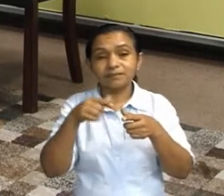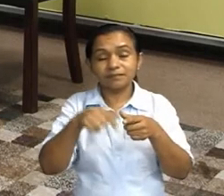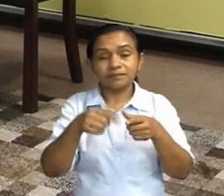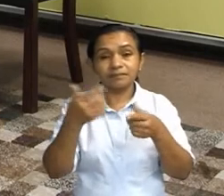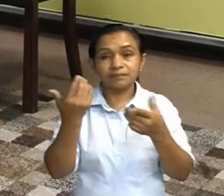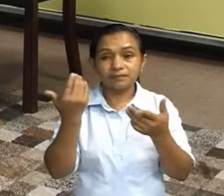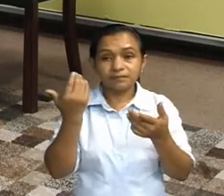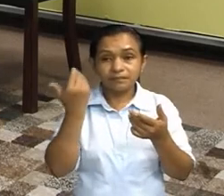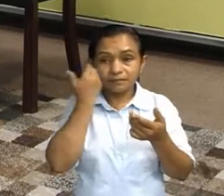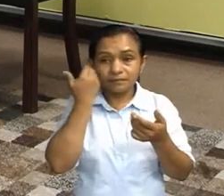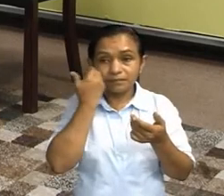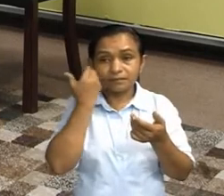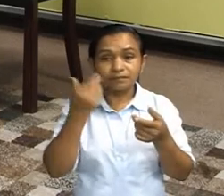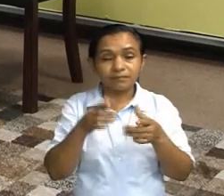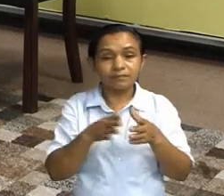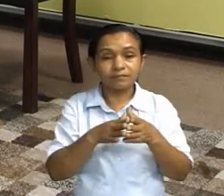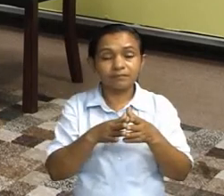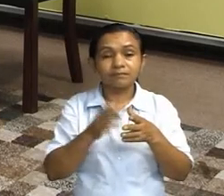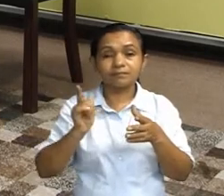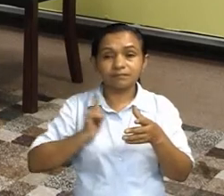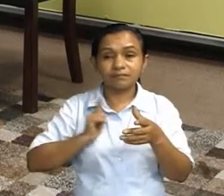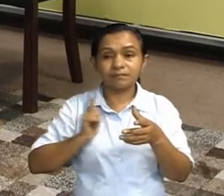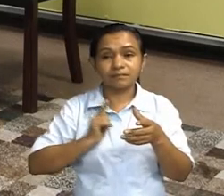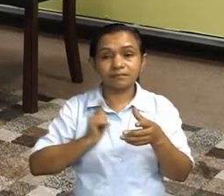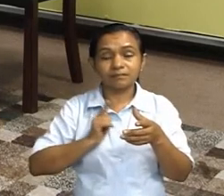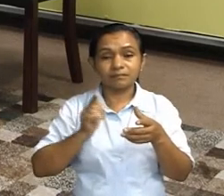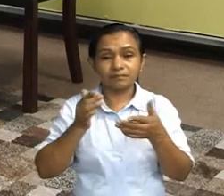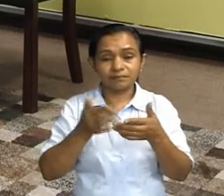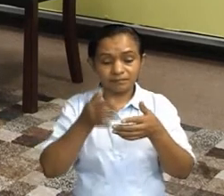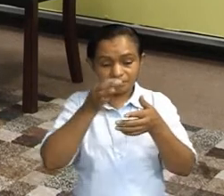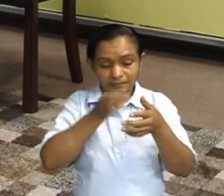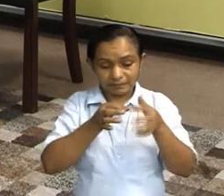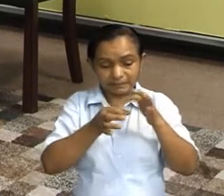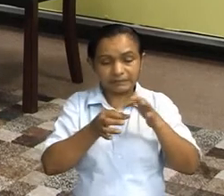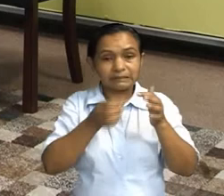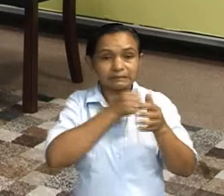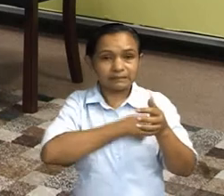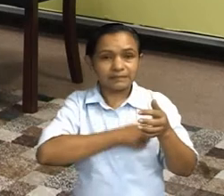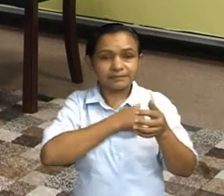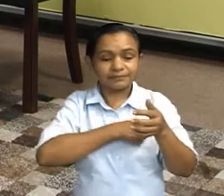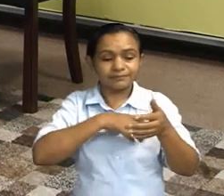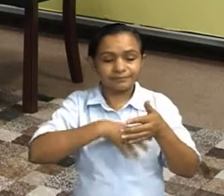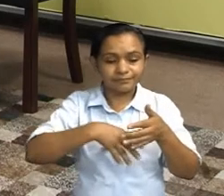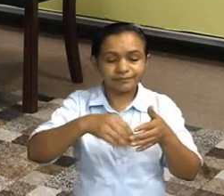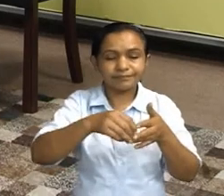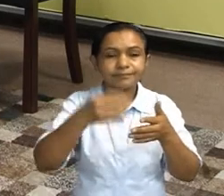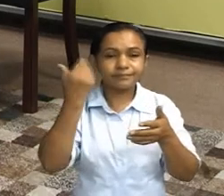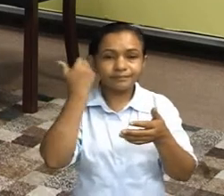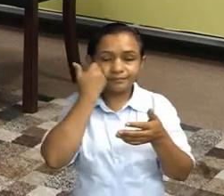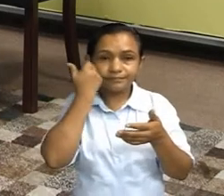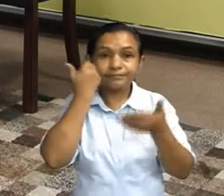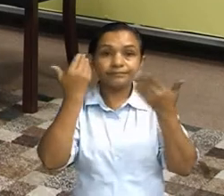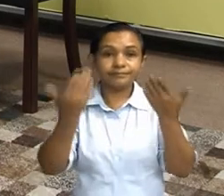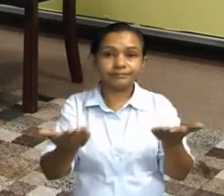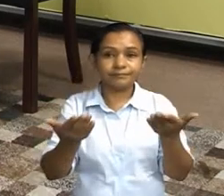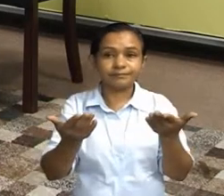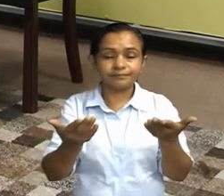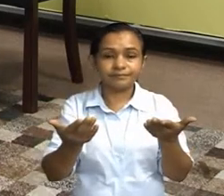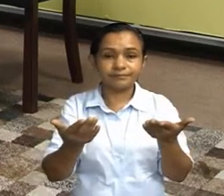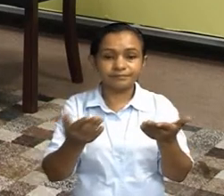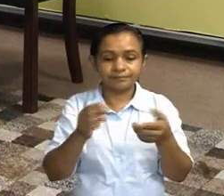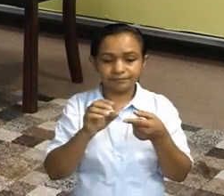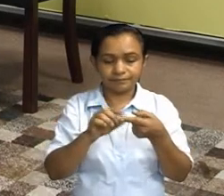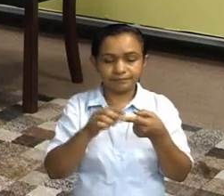tipo de infecciones son los que pertenecen al área anal, por lo que les mencionaba. Sí, sí, sí. La Escherichia